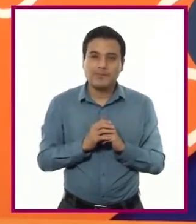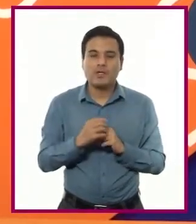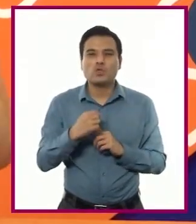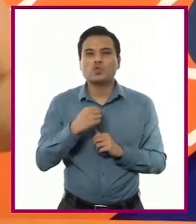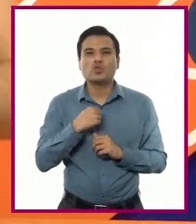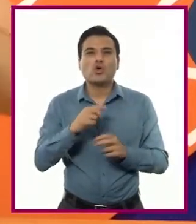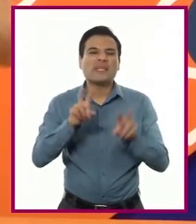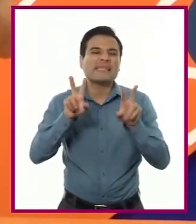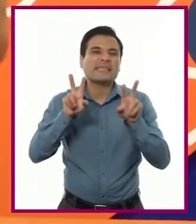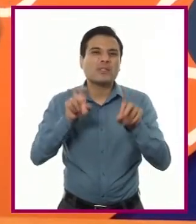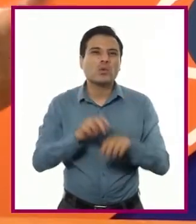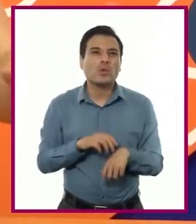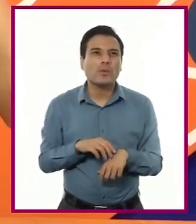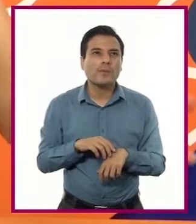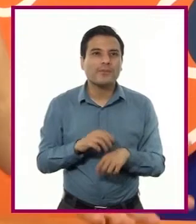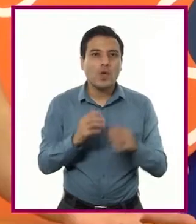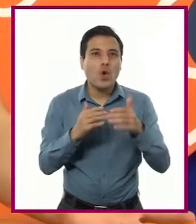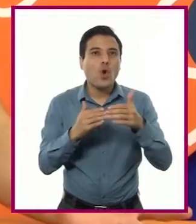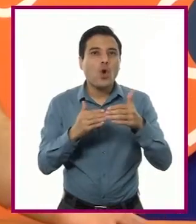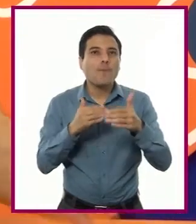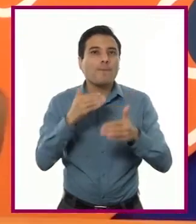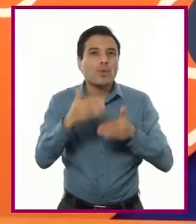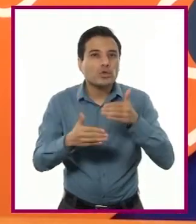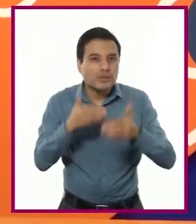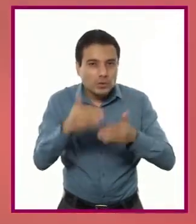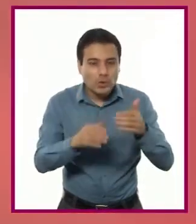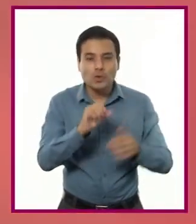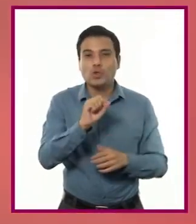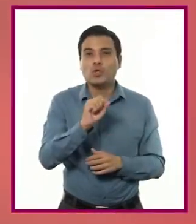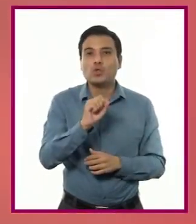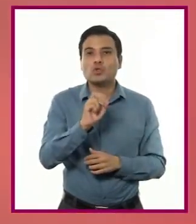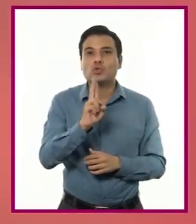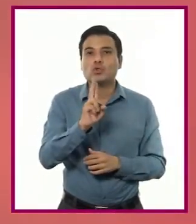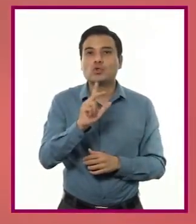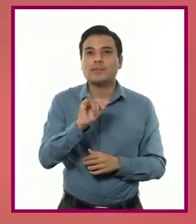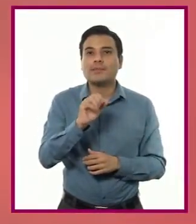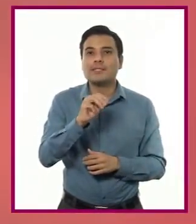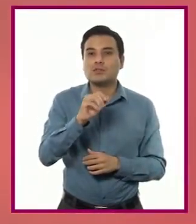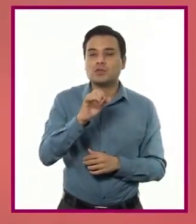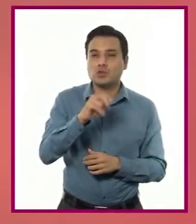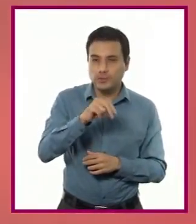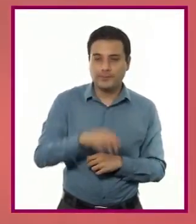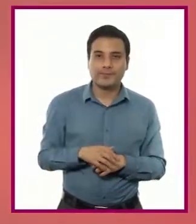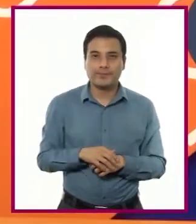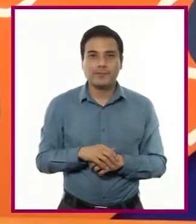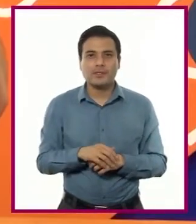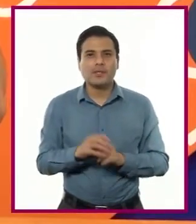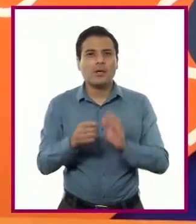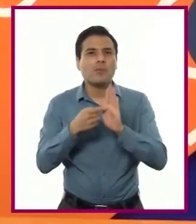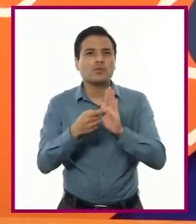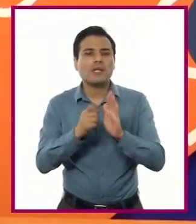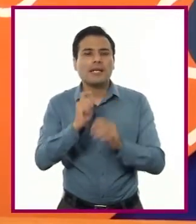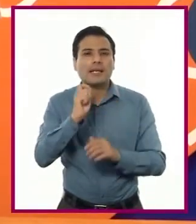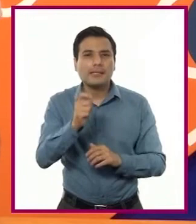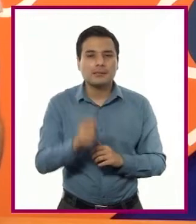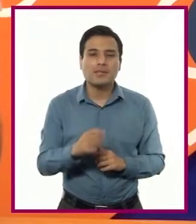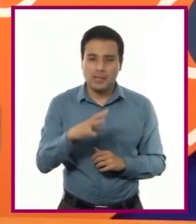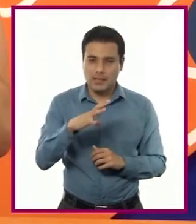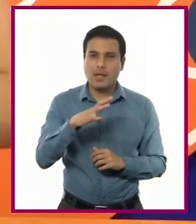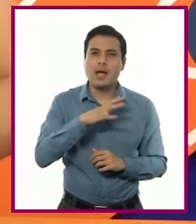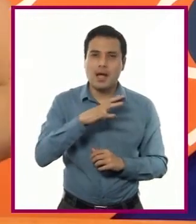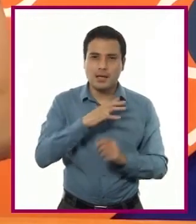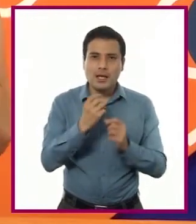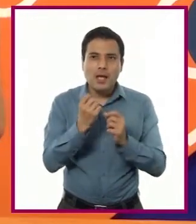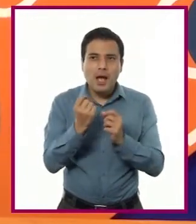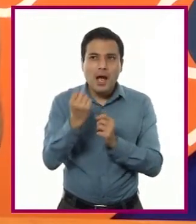le pondría como título proceso de sublimación. Y mi hipótesis a demostrar sería: existen algunas sustancias que